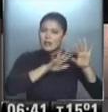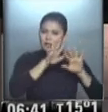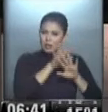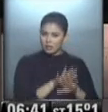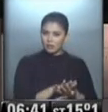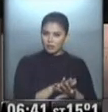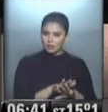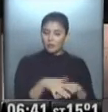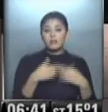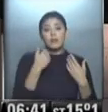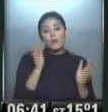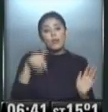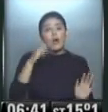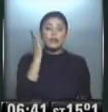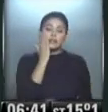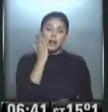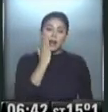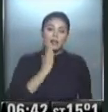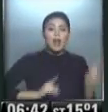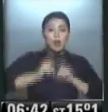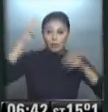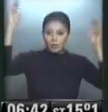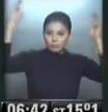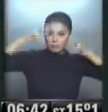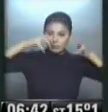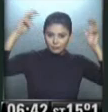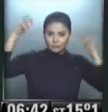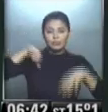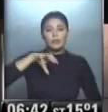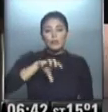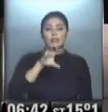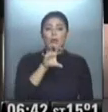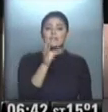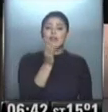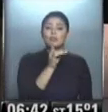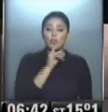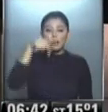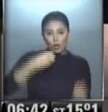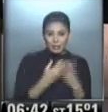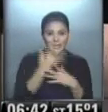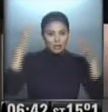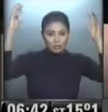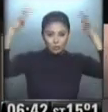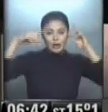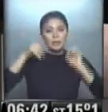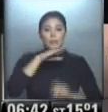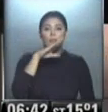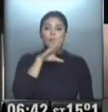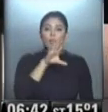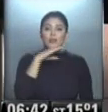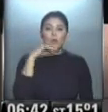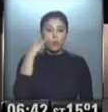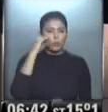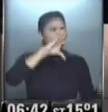fuertes. Pueden hacia la tarde producirse algunas tormentas. En Tucumán está lloviendo esta mañana, ¿eh? Y en Jujuy